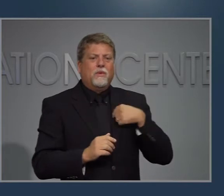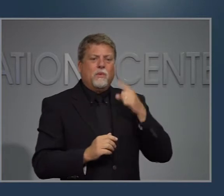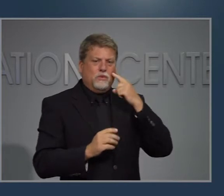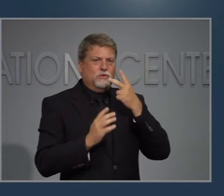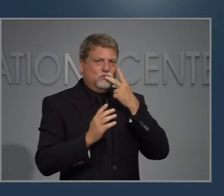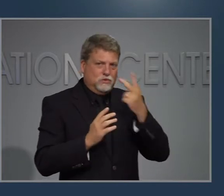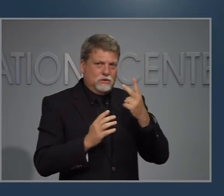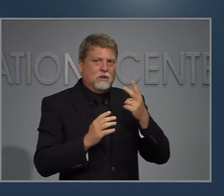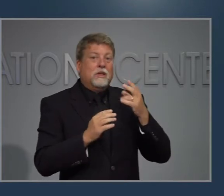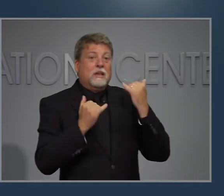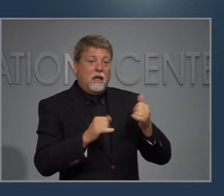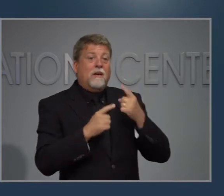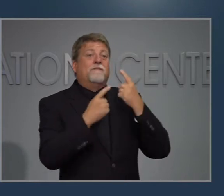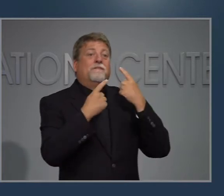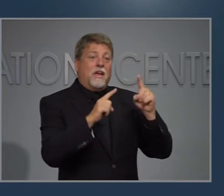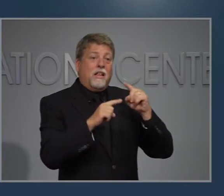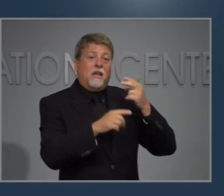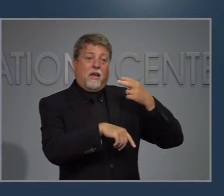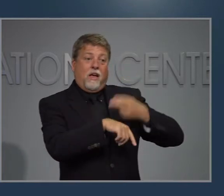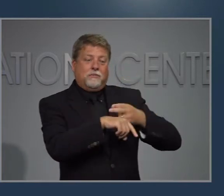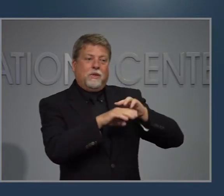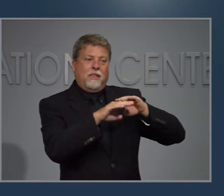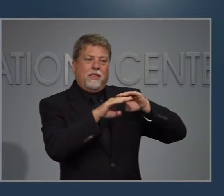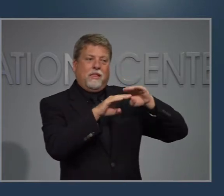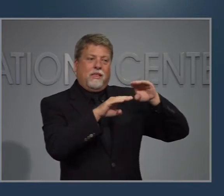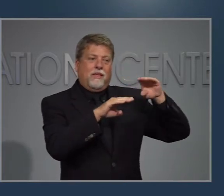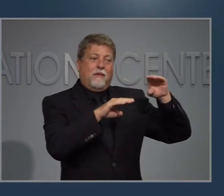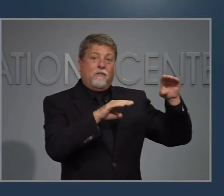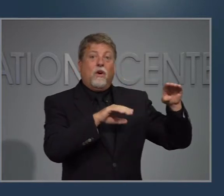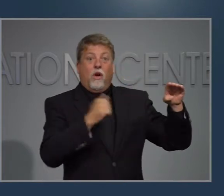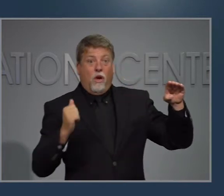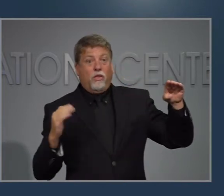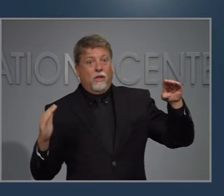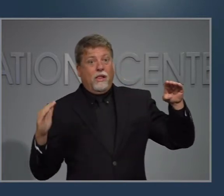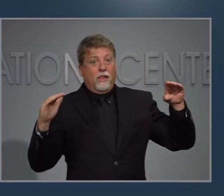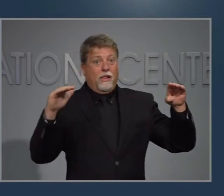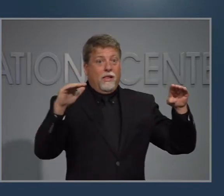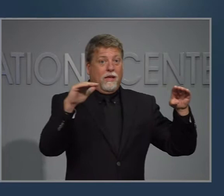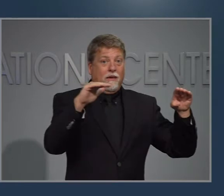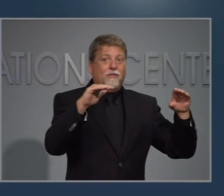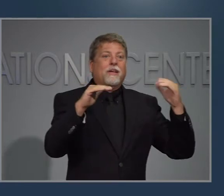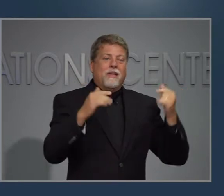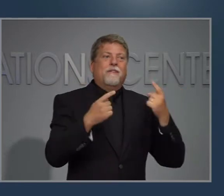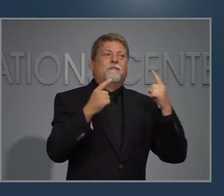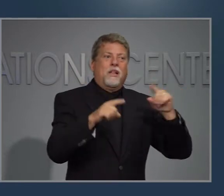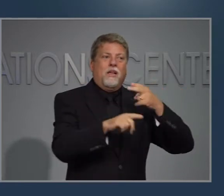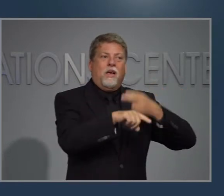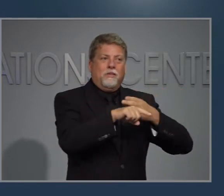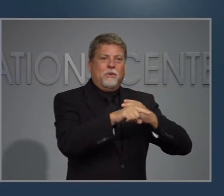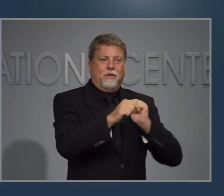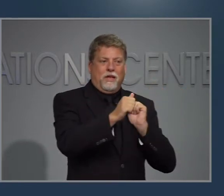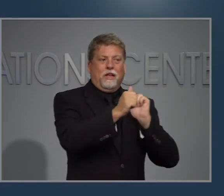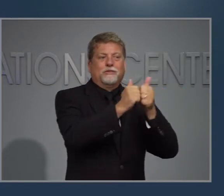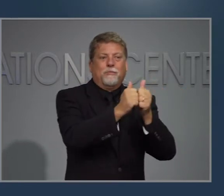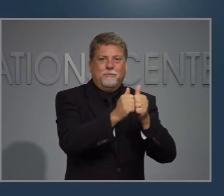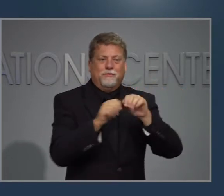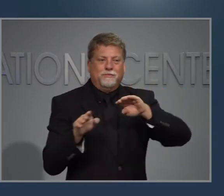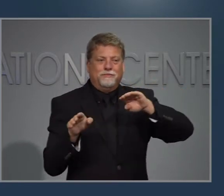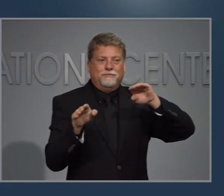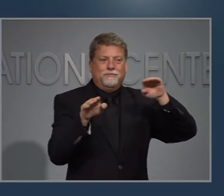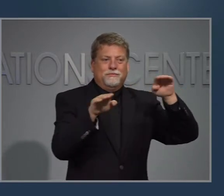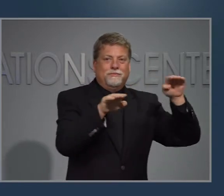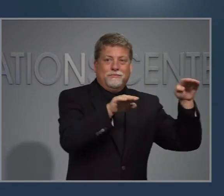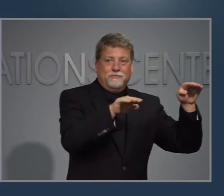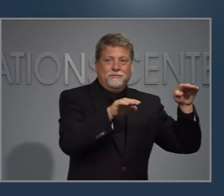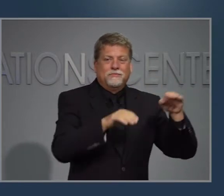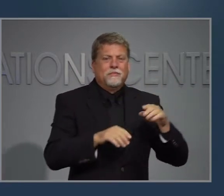las hospitalizaciones también se están nivelando. Afortunadamente, todavía tenemos capacidad de hospitales aquí en Carolina del Norte y continuamos monitorando